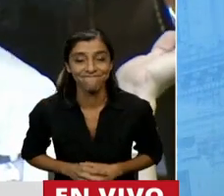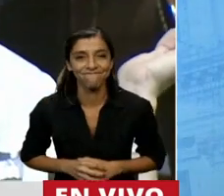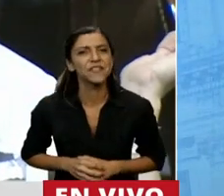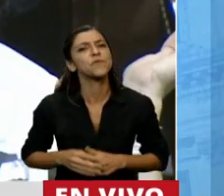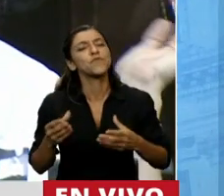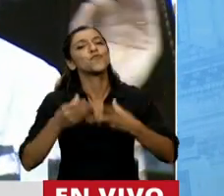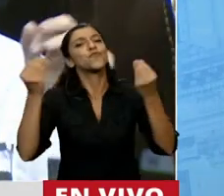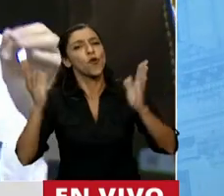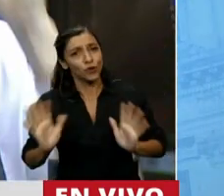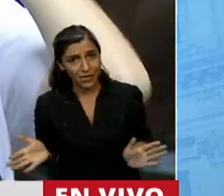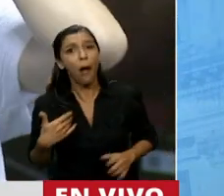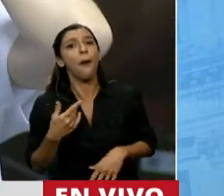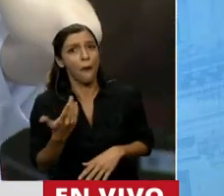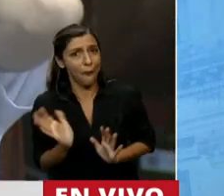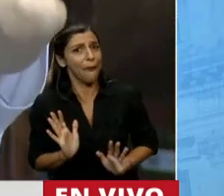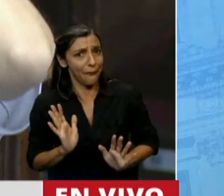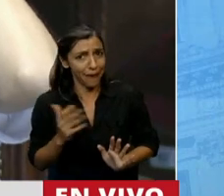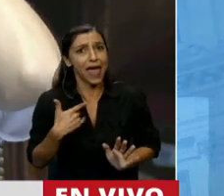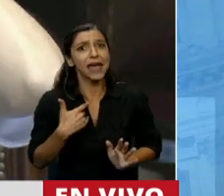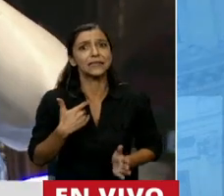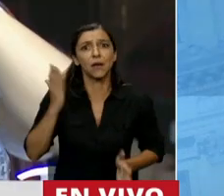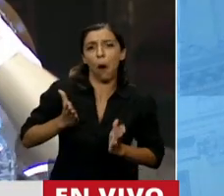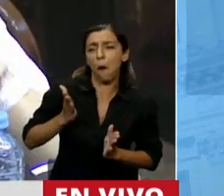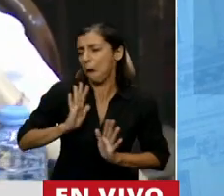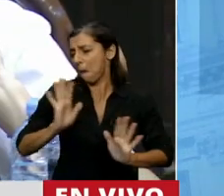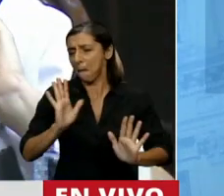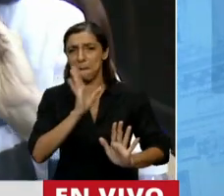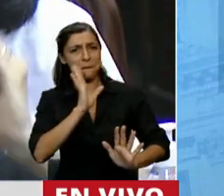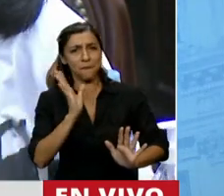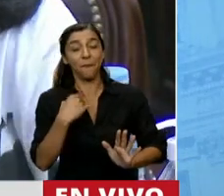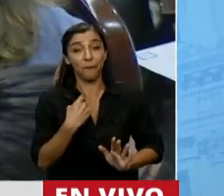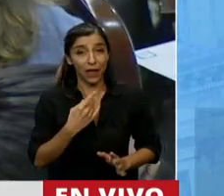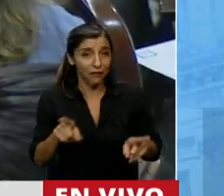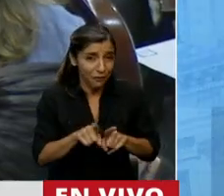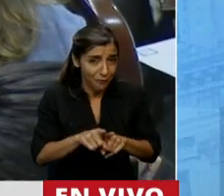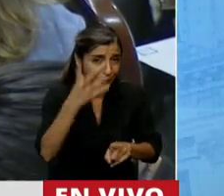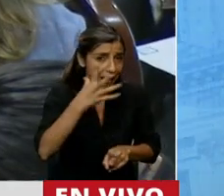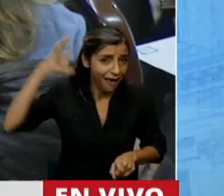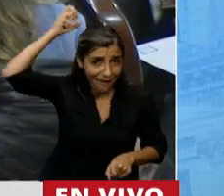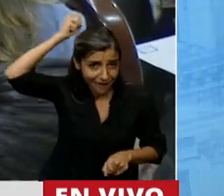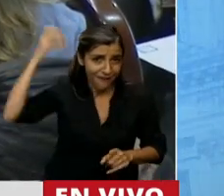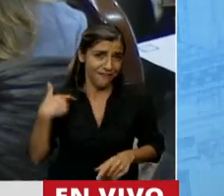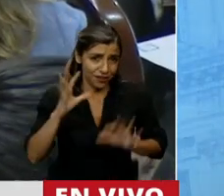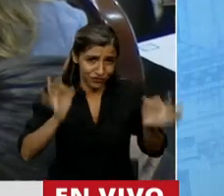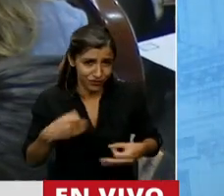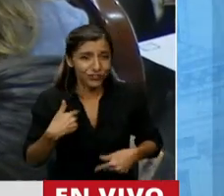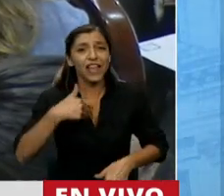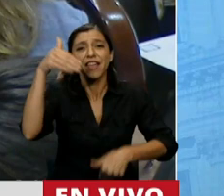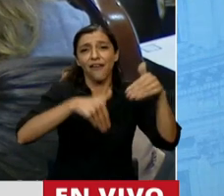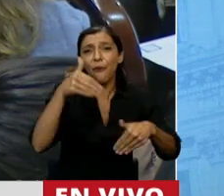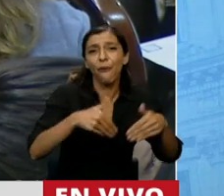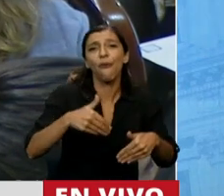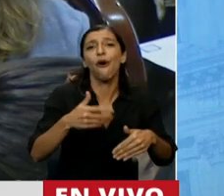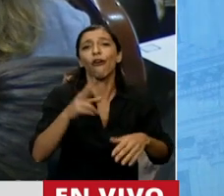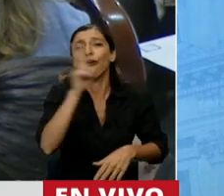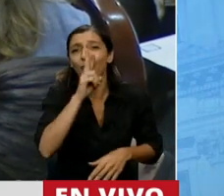Como pasó con Eva, porque ¿saben qué? El derecho al sufragio lo pelearon otras, las anarquistas, las